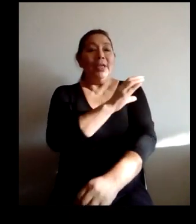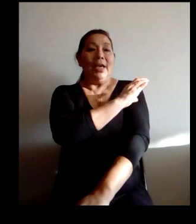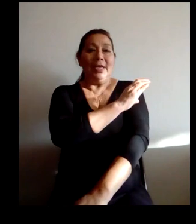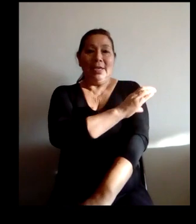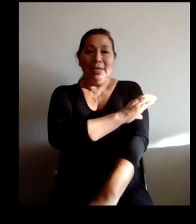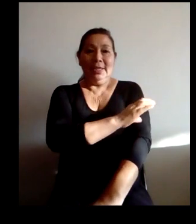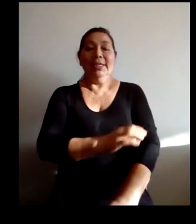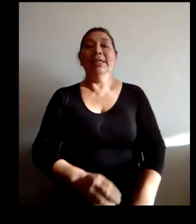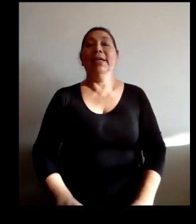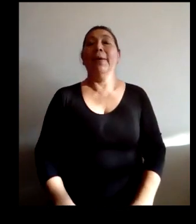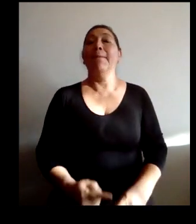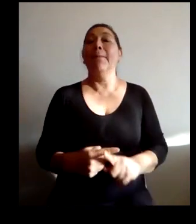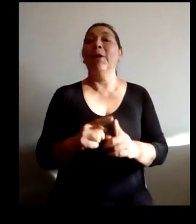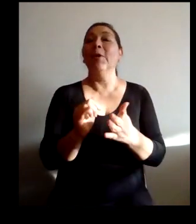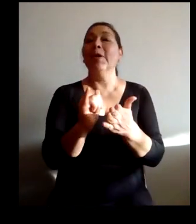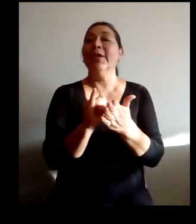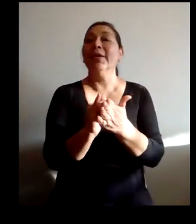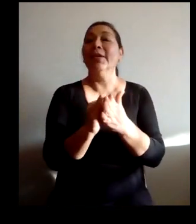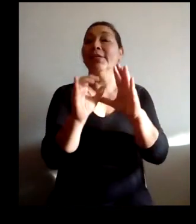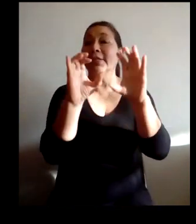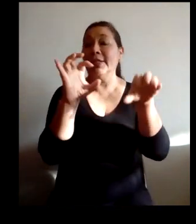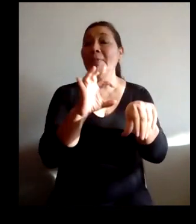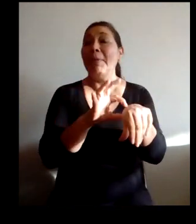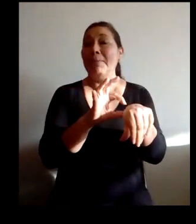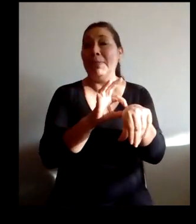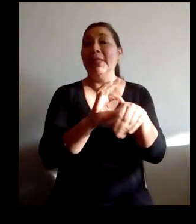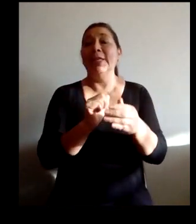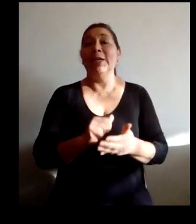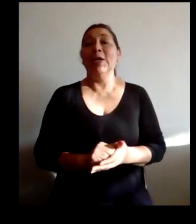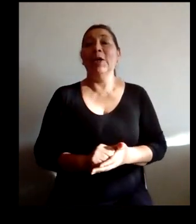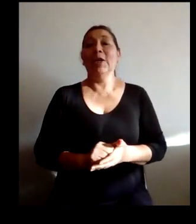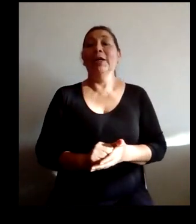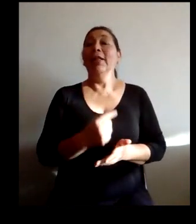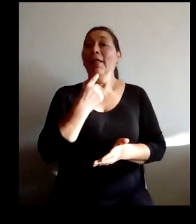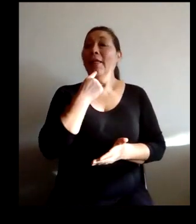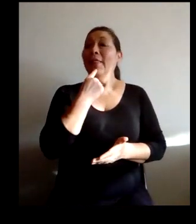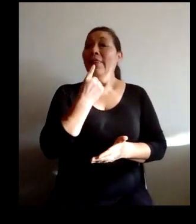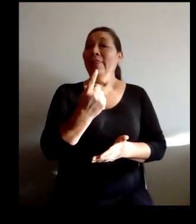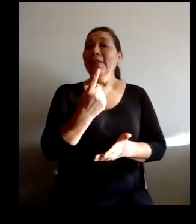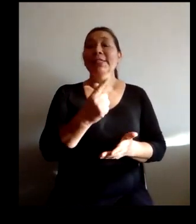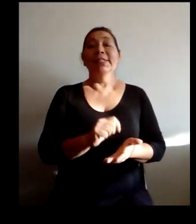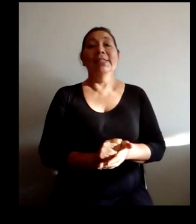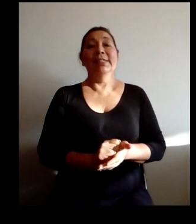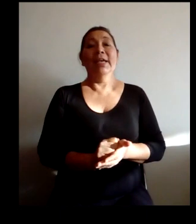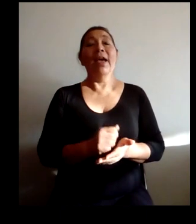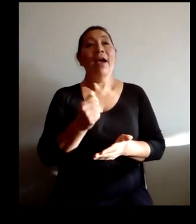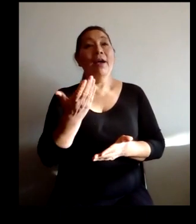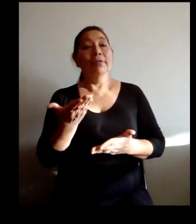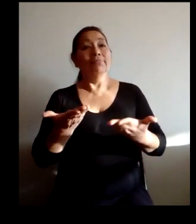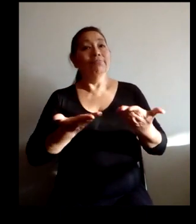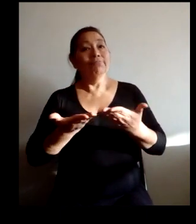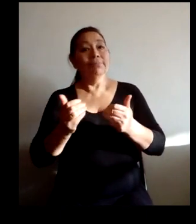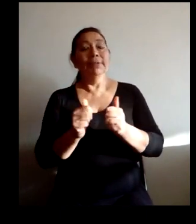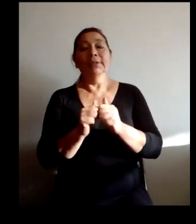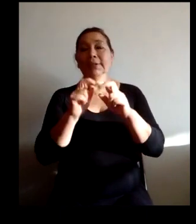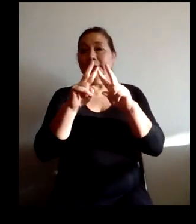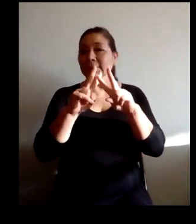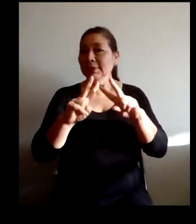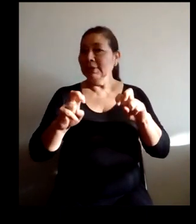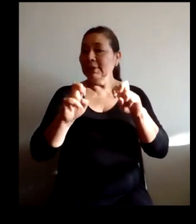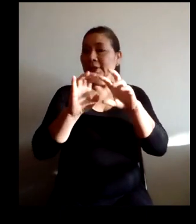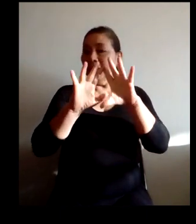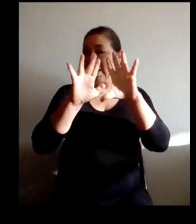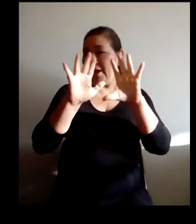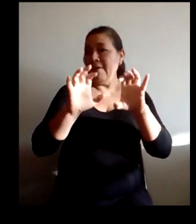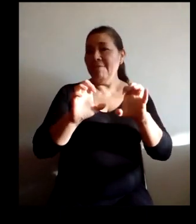clínica. En ese sentido, señores magistrados, incluso el certificado médico señala expresamente ahí los días en que fueron realizadas